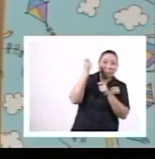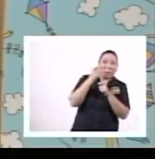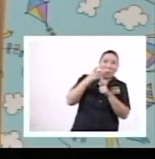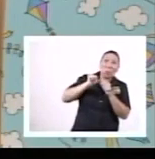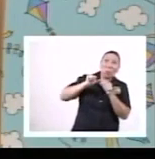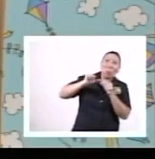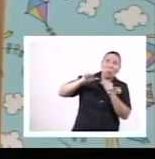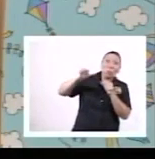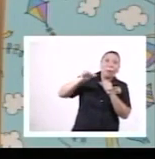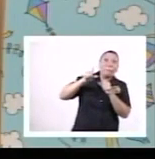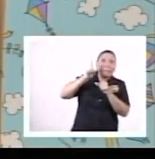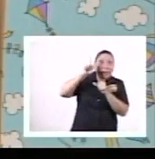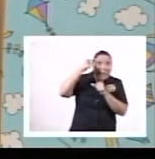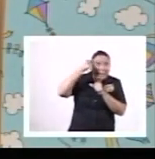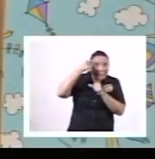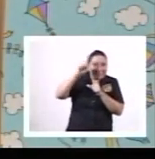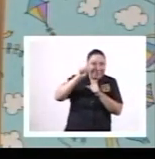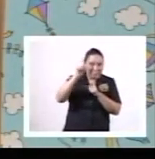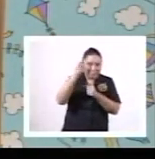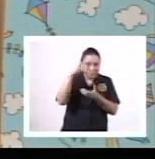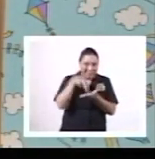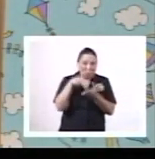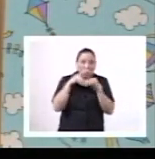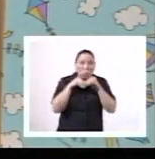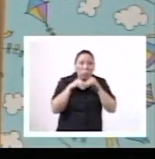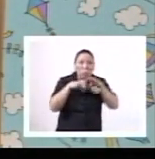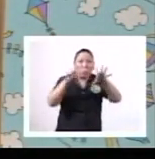viento más fuerte que nunca antes había hecho.